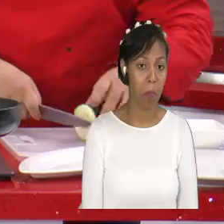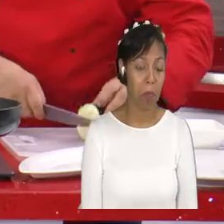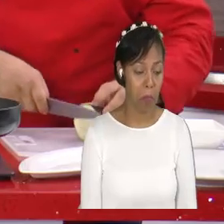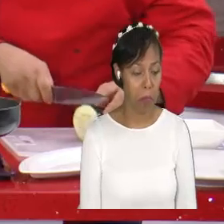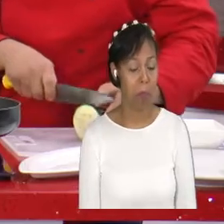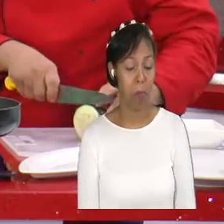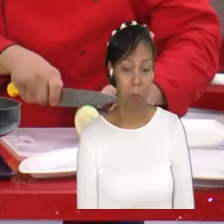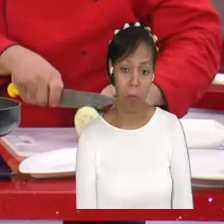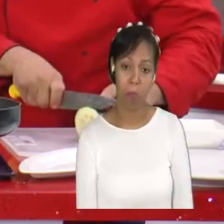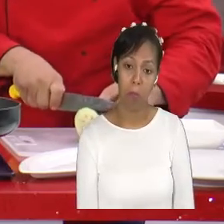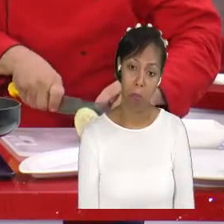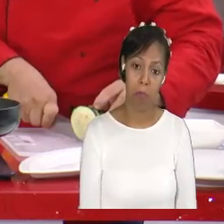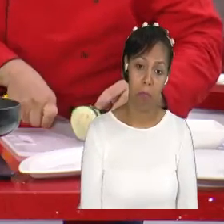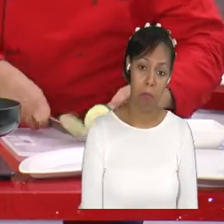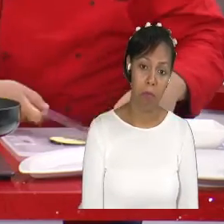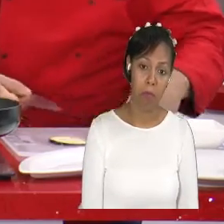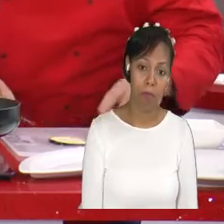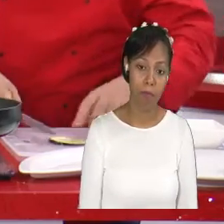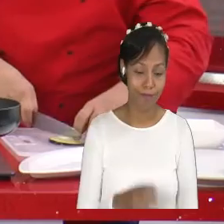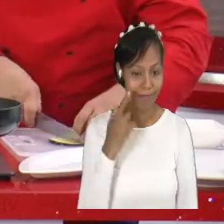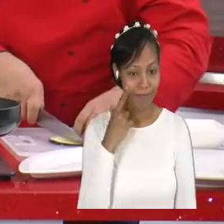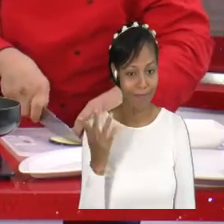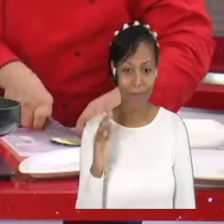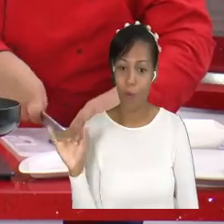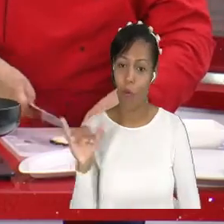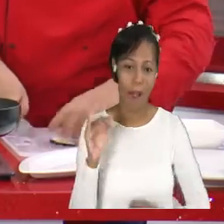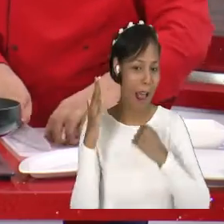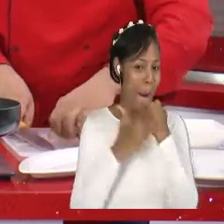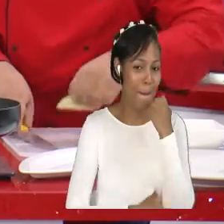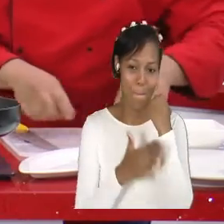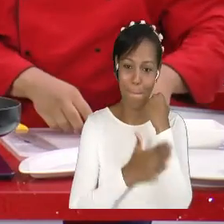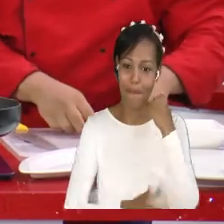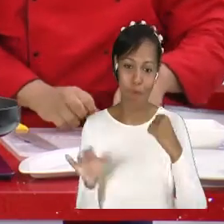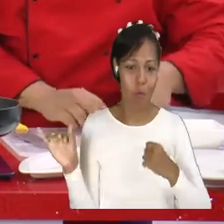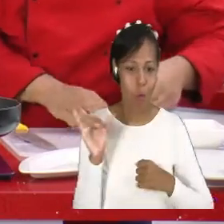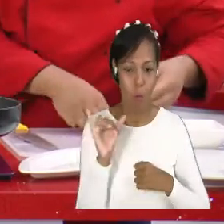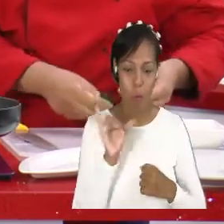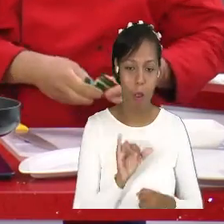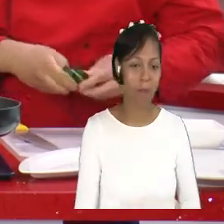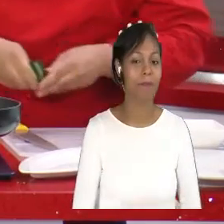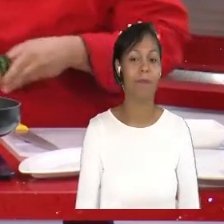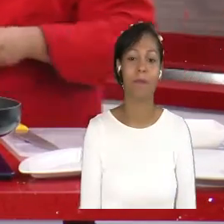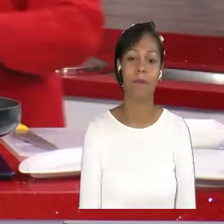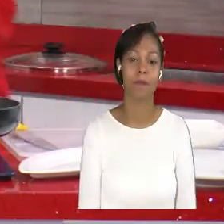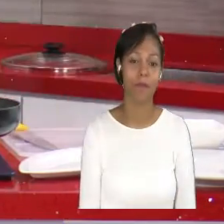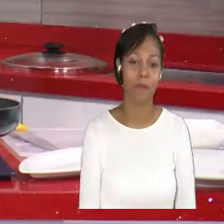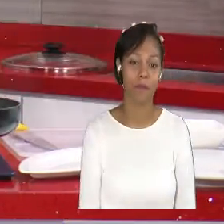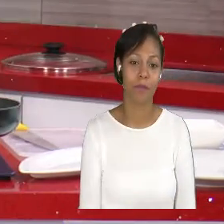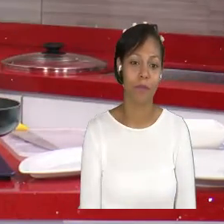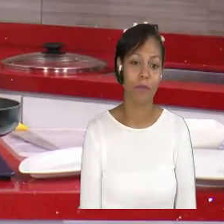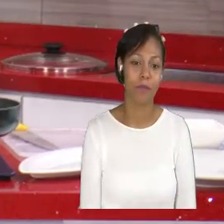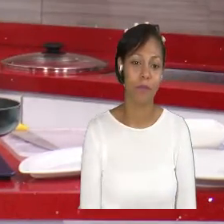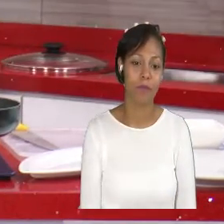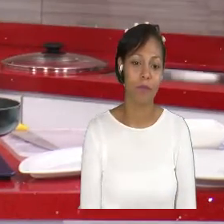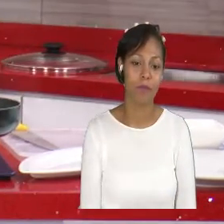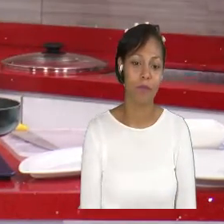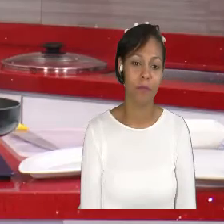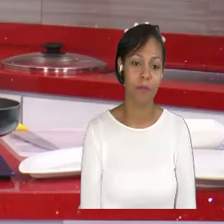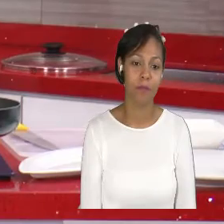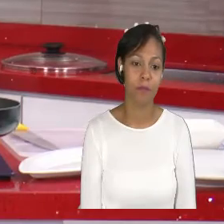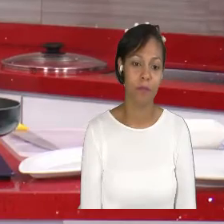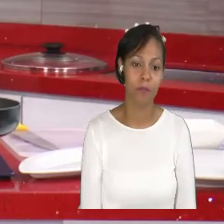Sí, igual voy a hacer el corte que hice con la piña también. Uh-huh. Le quitamos también el corazón, el centro. Ok,